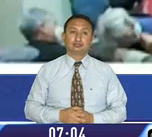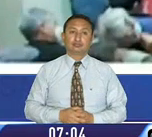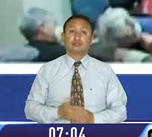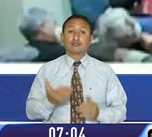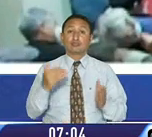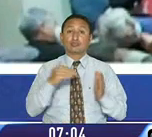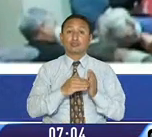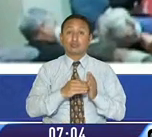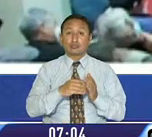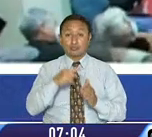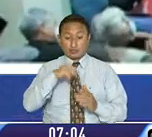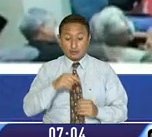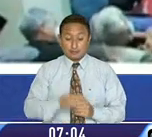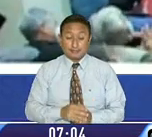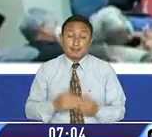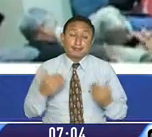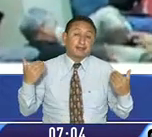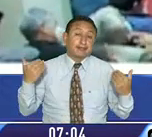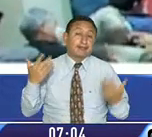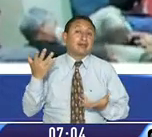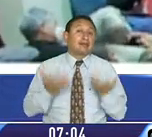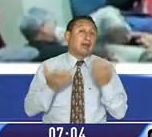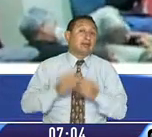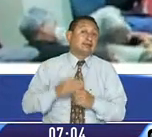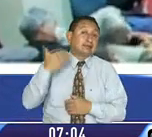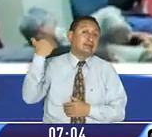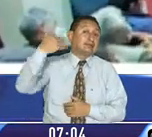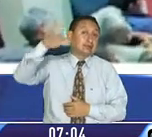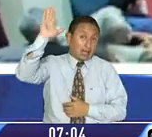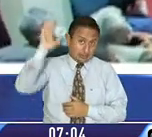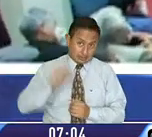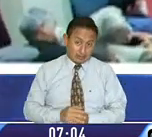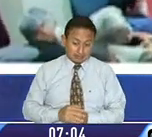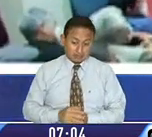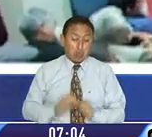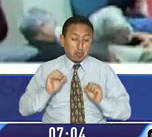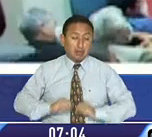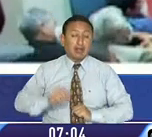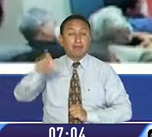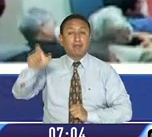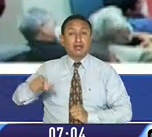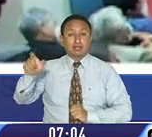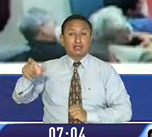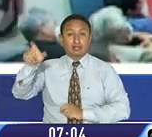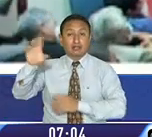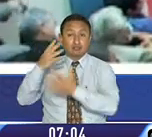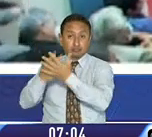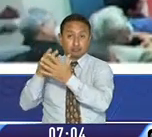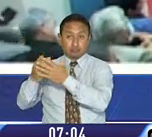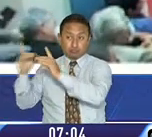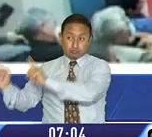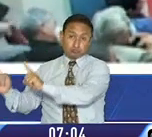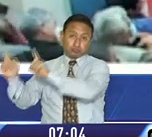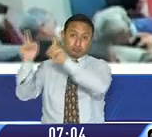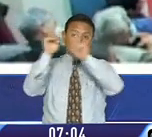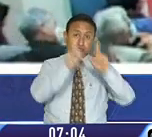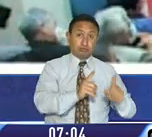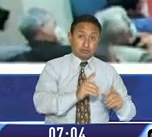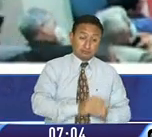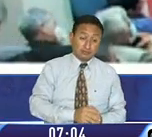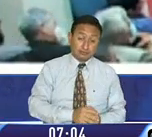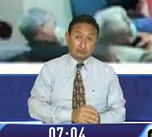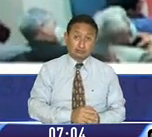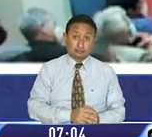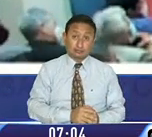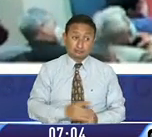más, en el hipotético caso que se pueda traer más personas privadas de la libertad, sería en un momento